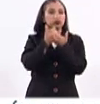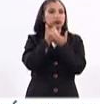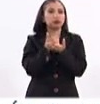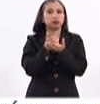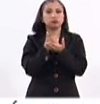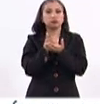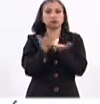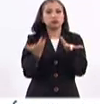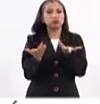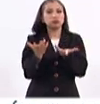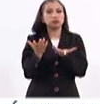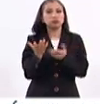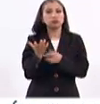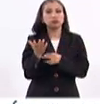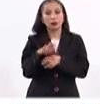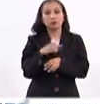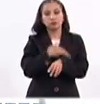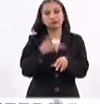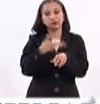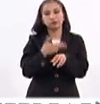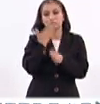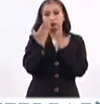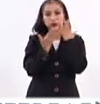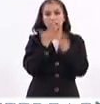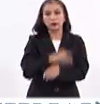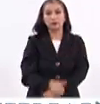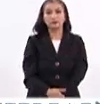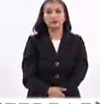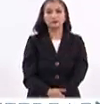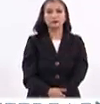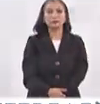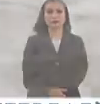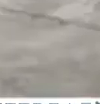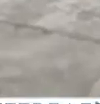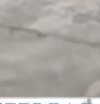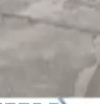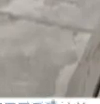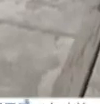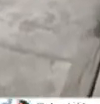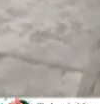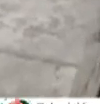lo que son los procesos académicos.